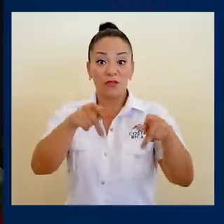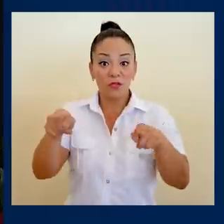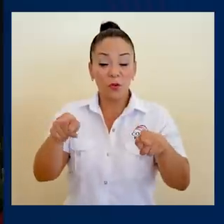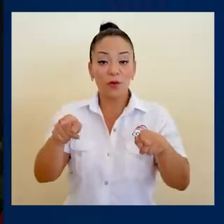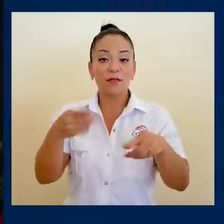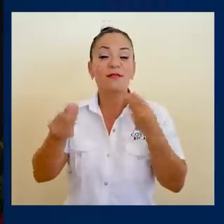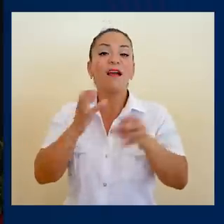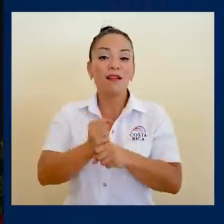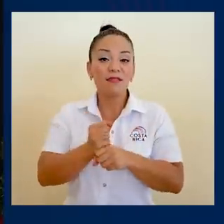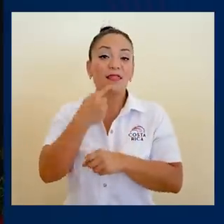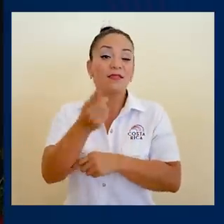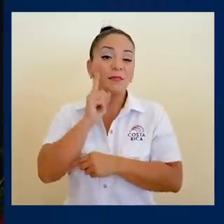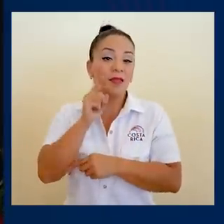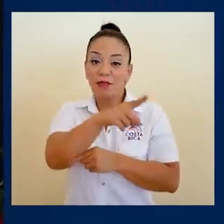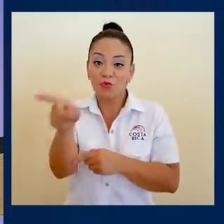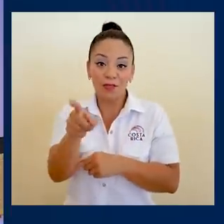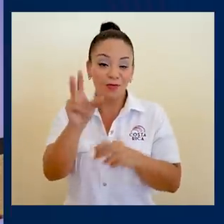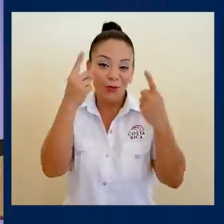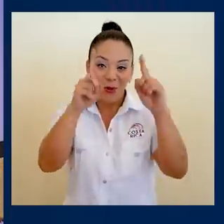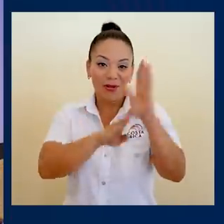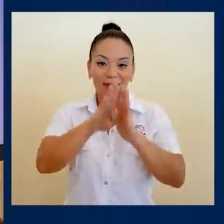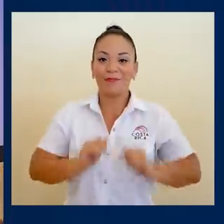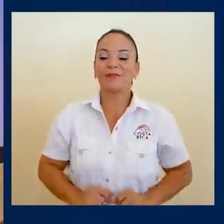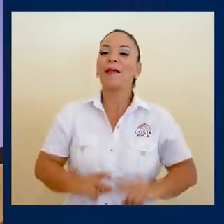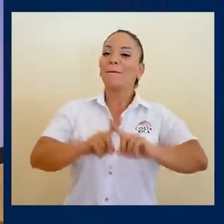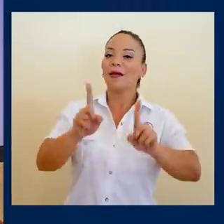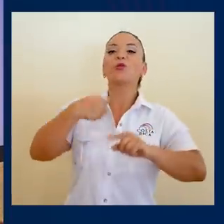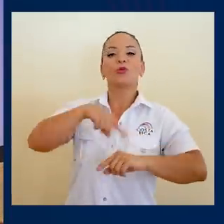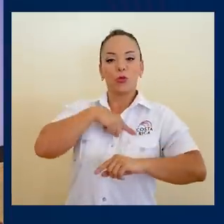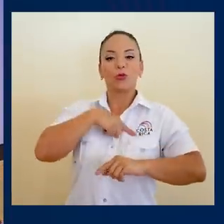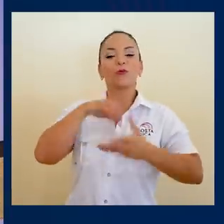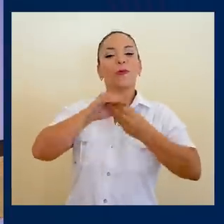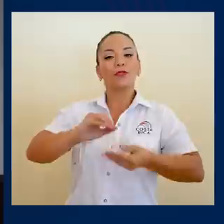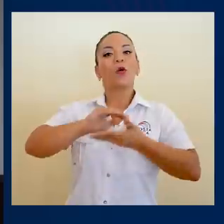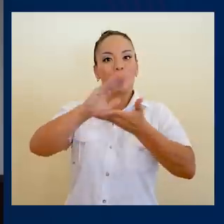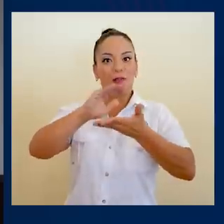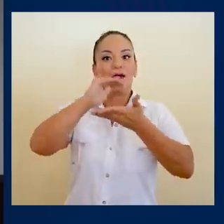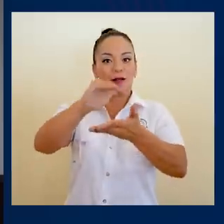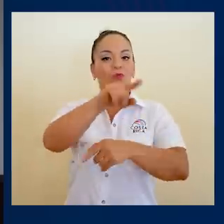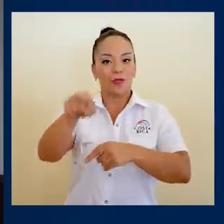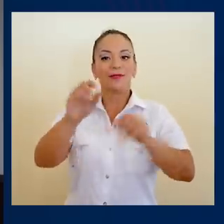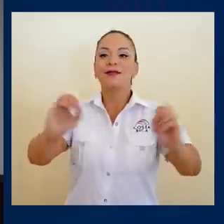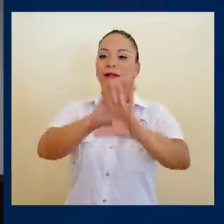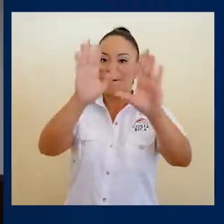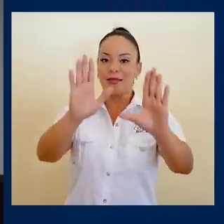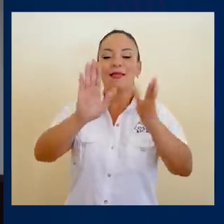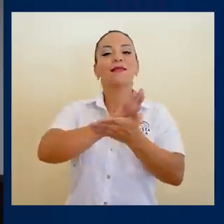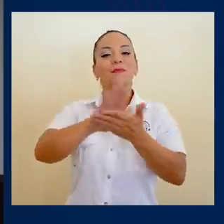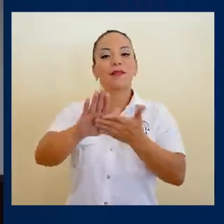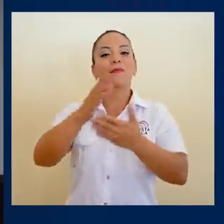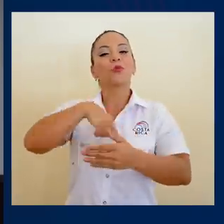es mentirle a usted. Entonces, le vamos a contar de manera clara y transparente lo que estamos